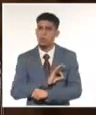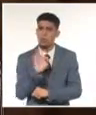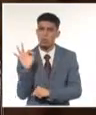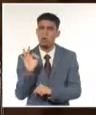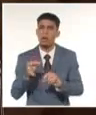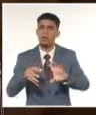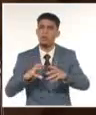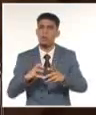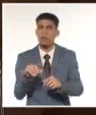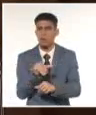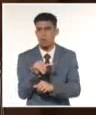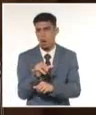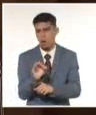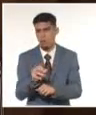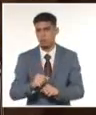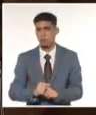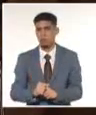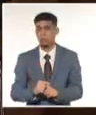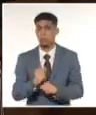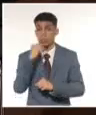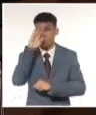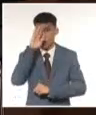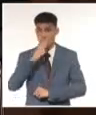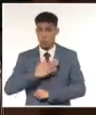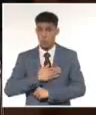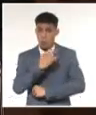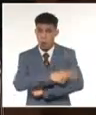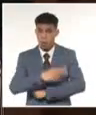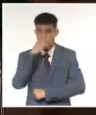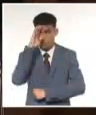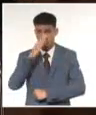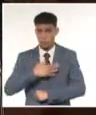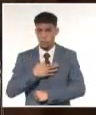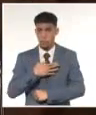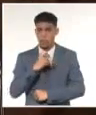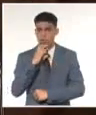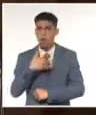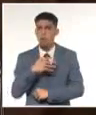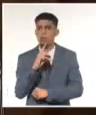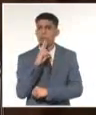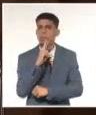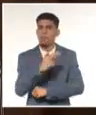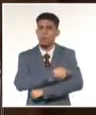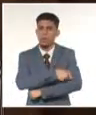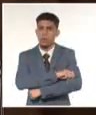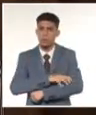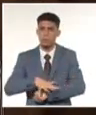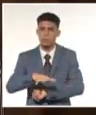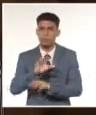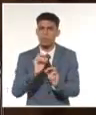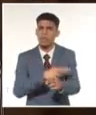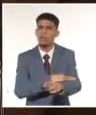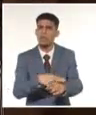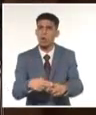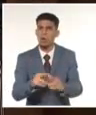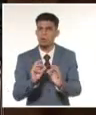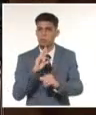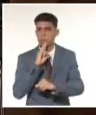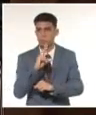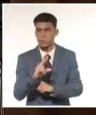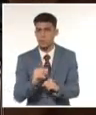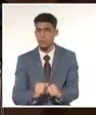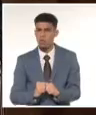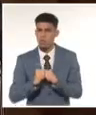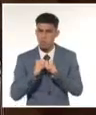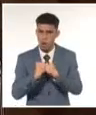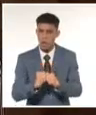concepción. La resistencia cubana es la respuesta que ha dado la nación a lo largo de su historia. Una resistencia